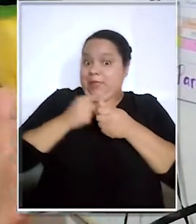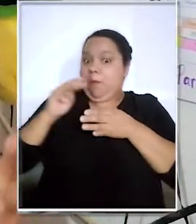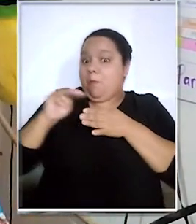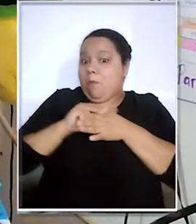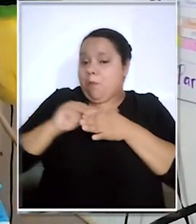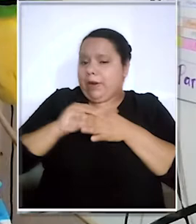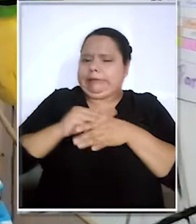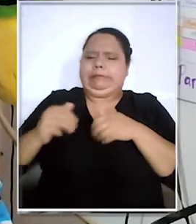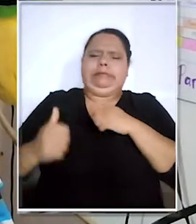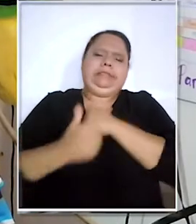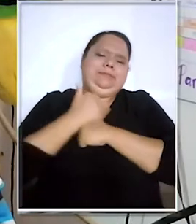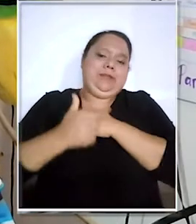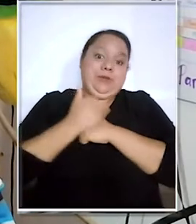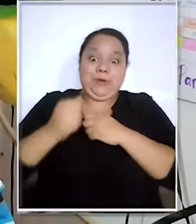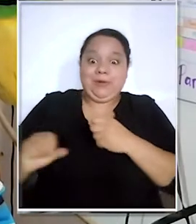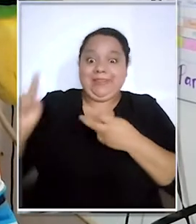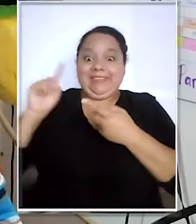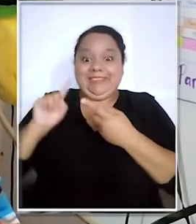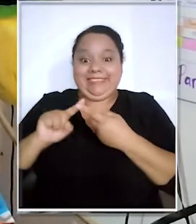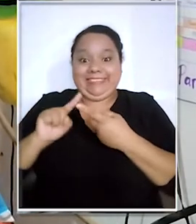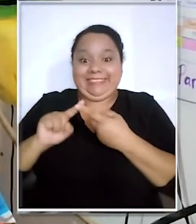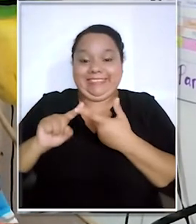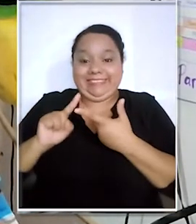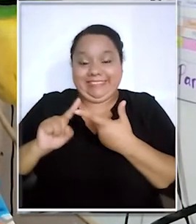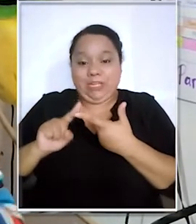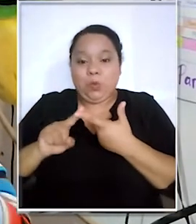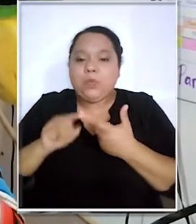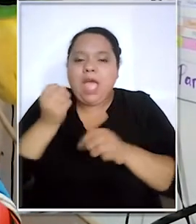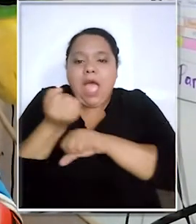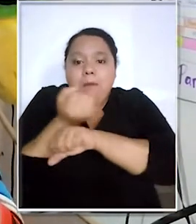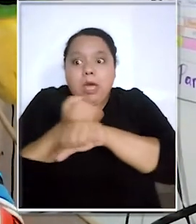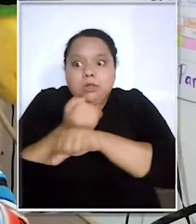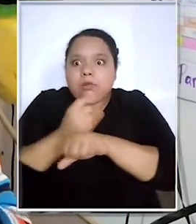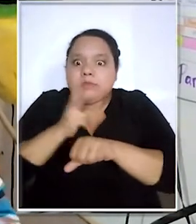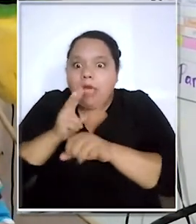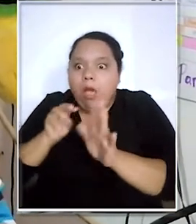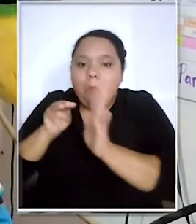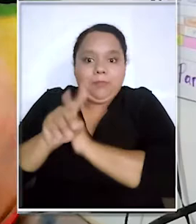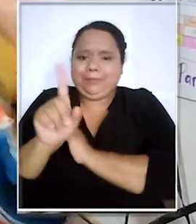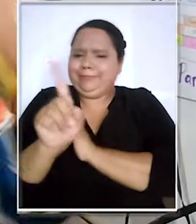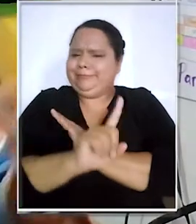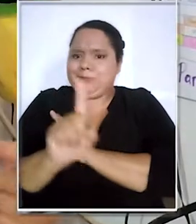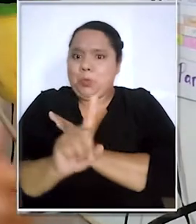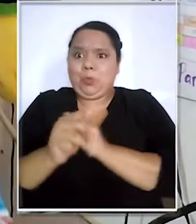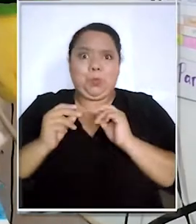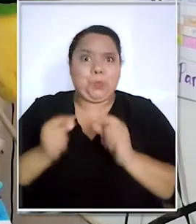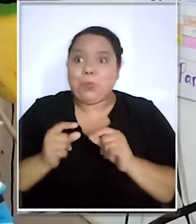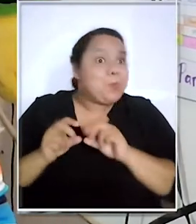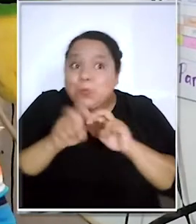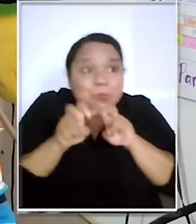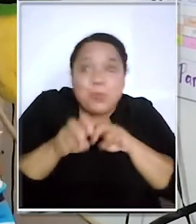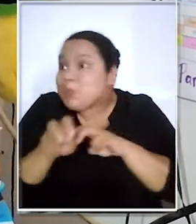la más perjudicial, y otra de color amarillo, y no se pueden cazar, porque son